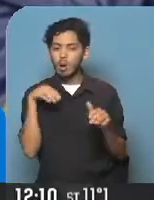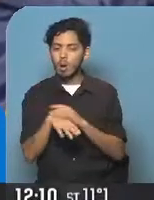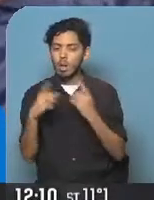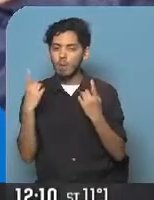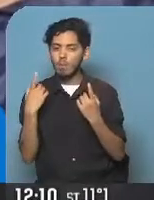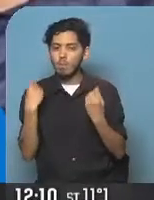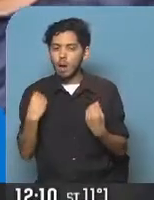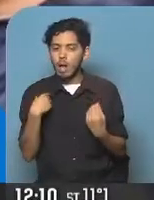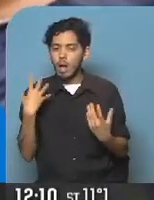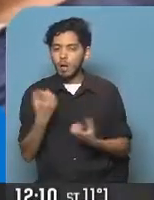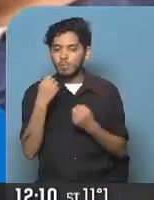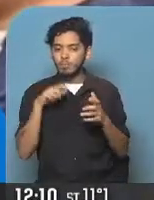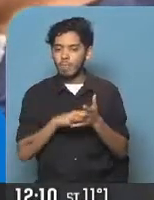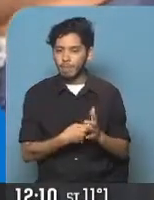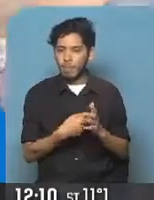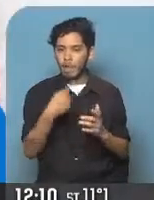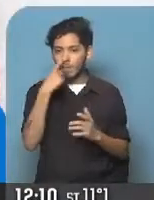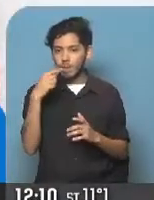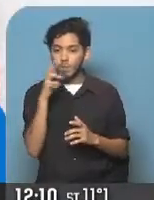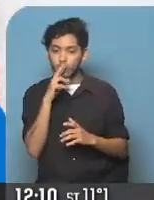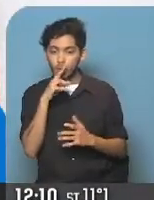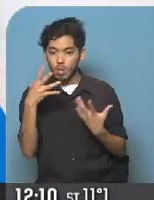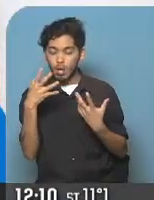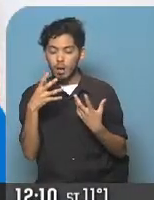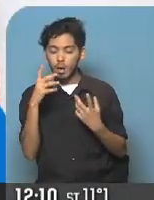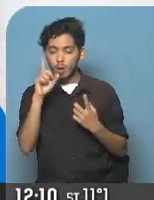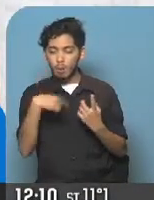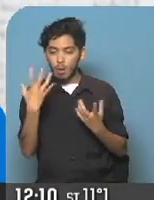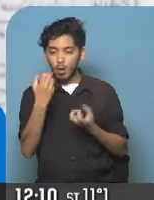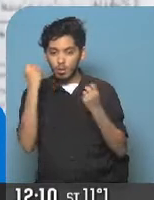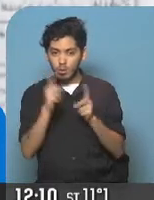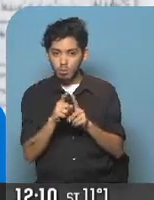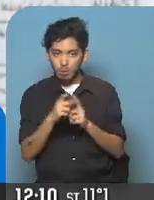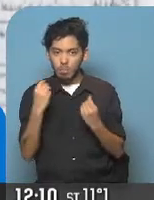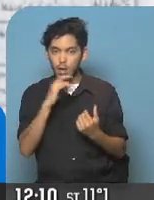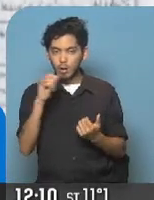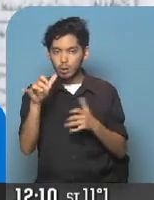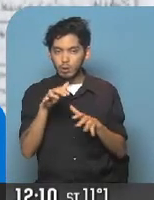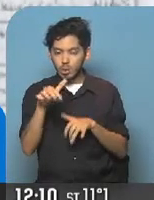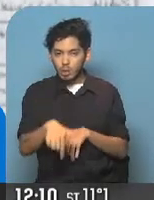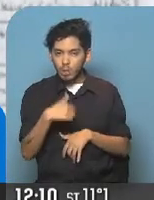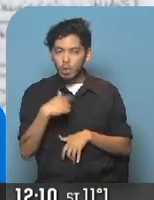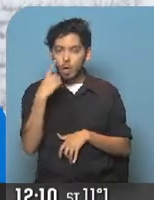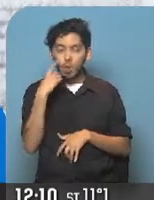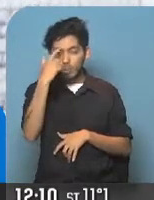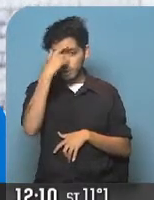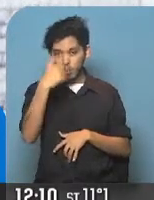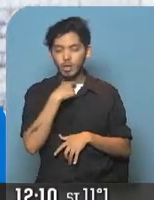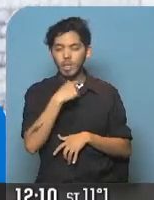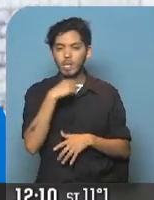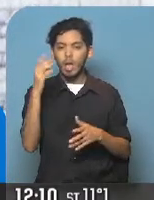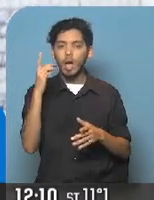aunque finalmente los terminó utilizando ella para denunciar este caso. Ante la justicia, Centeno solicitó convertirse en